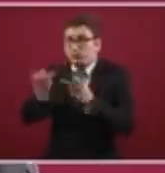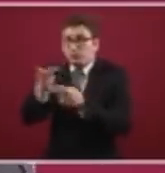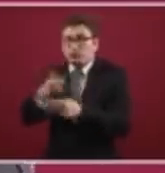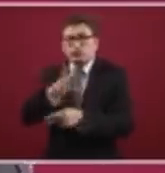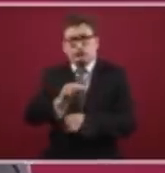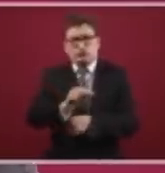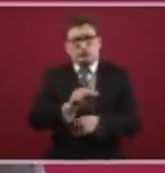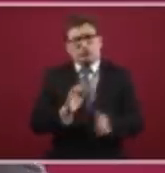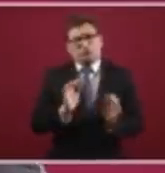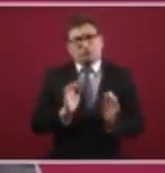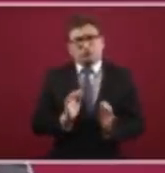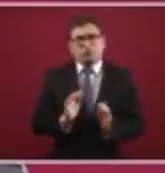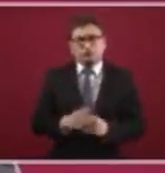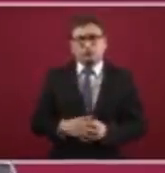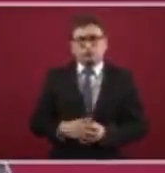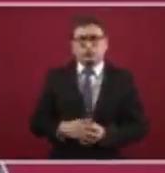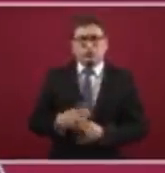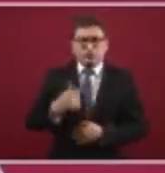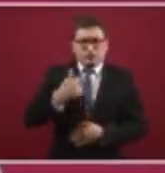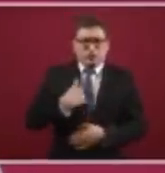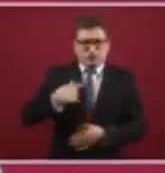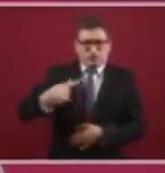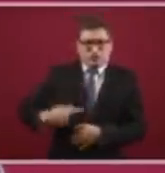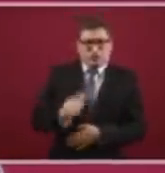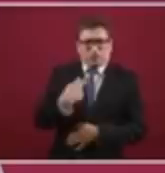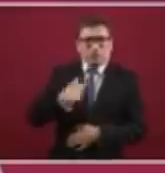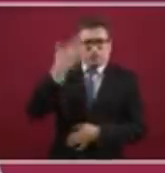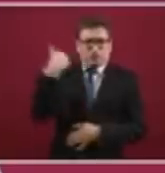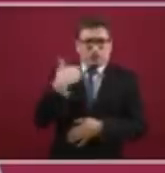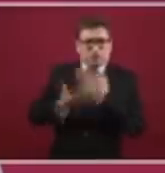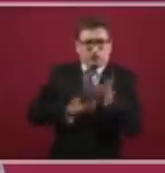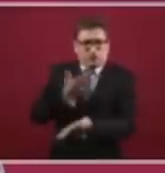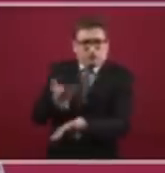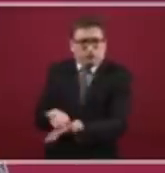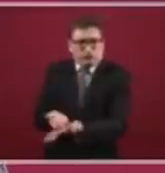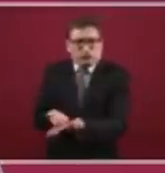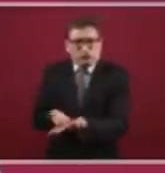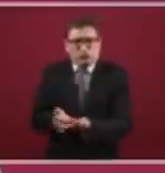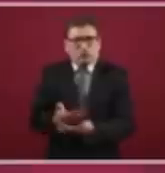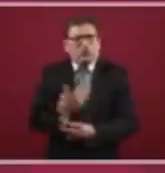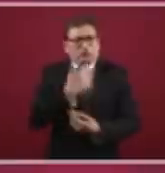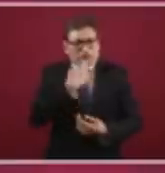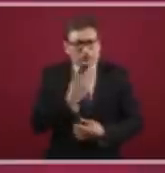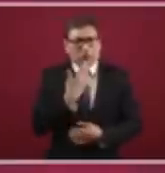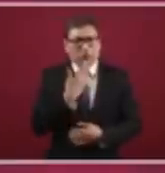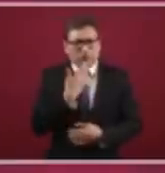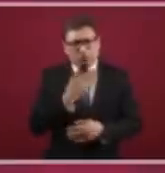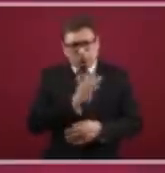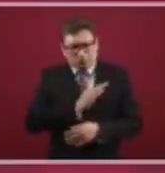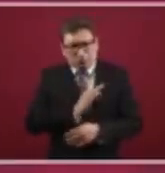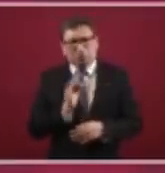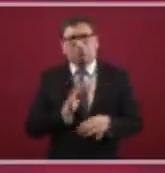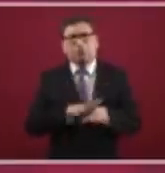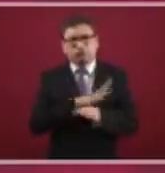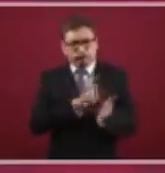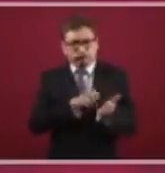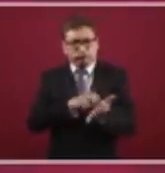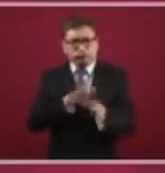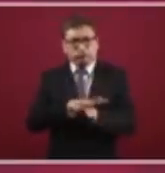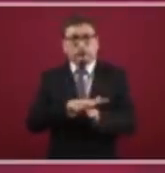a mí me preguntaron porque yo presente en la iniciativa dije está bien que se